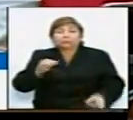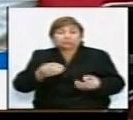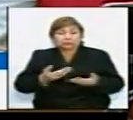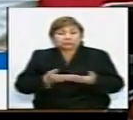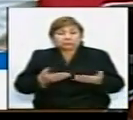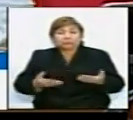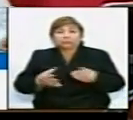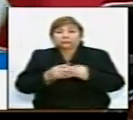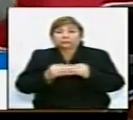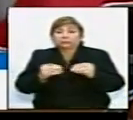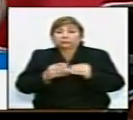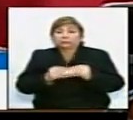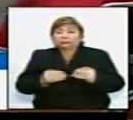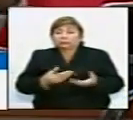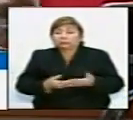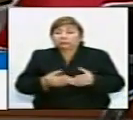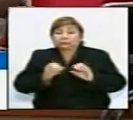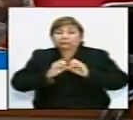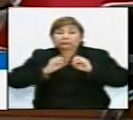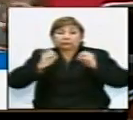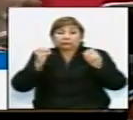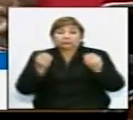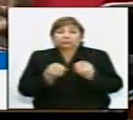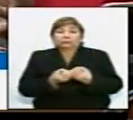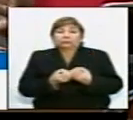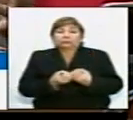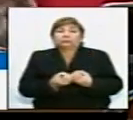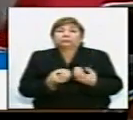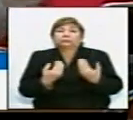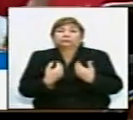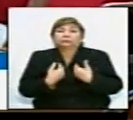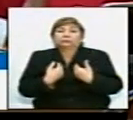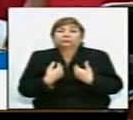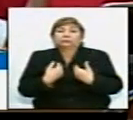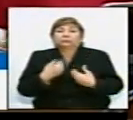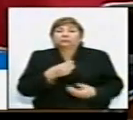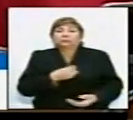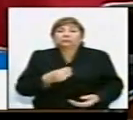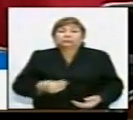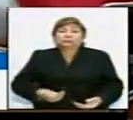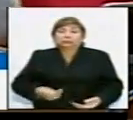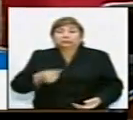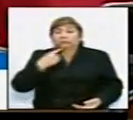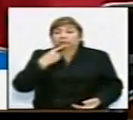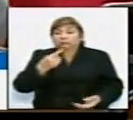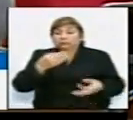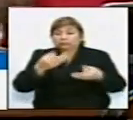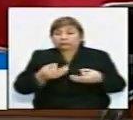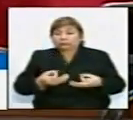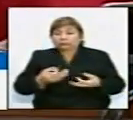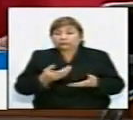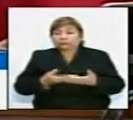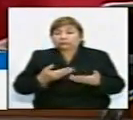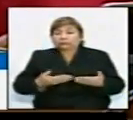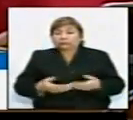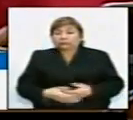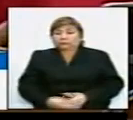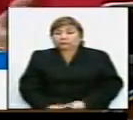de los productores. Y la organización que tiene el Ministerio está basada en esa inadecuada